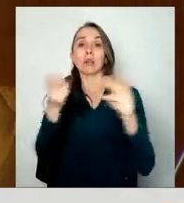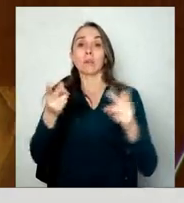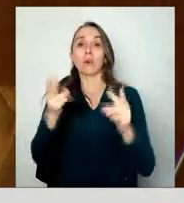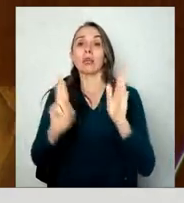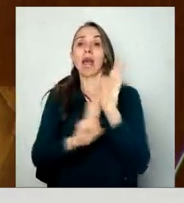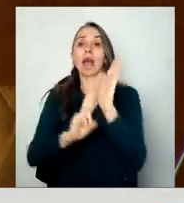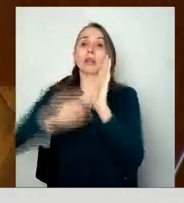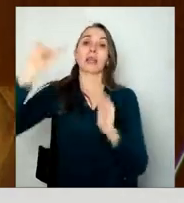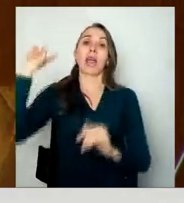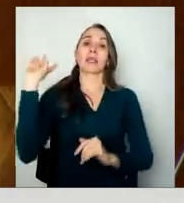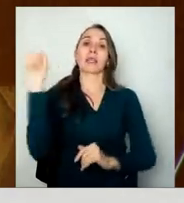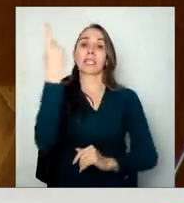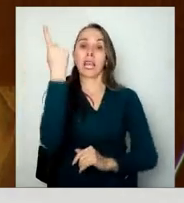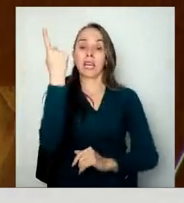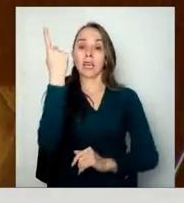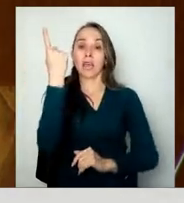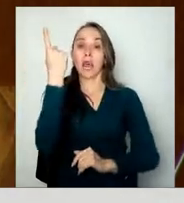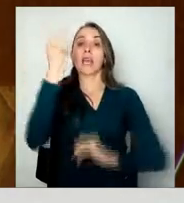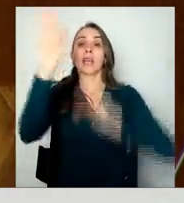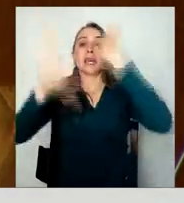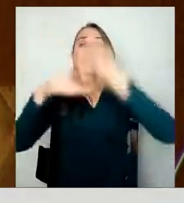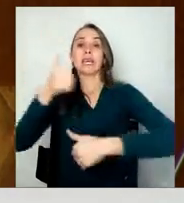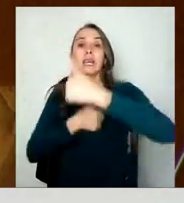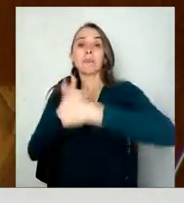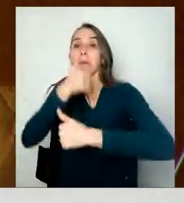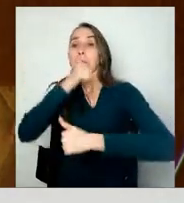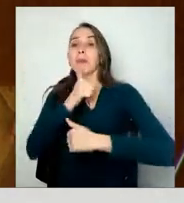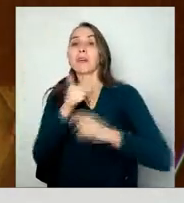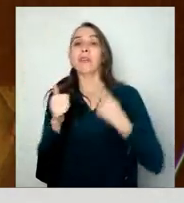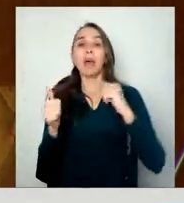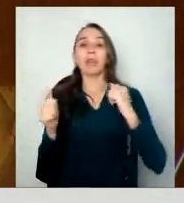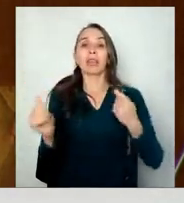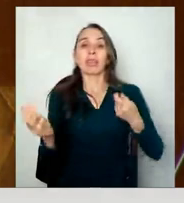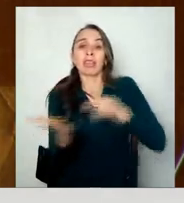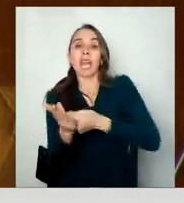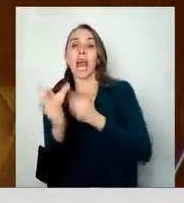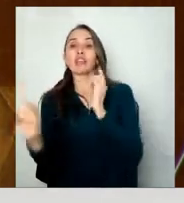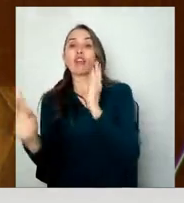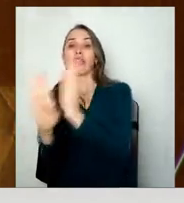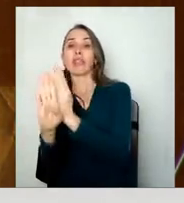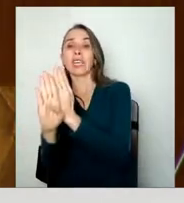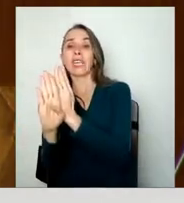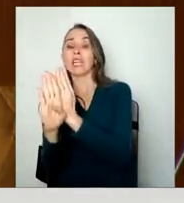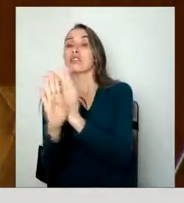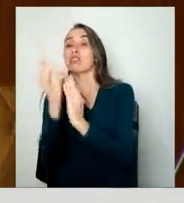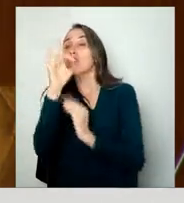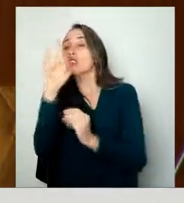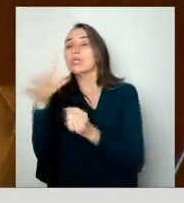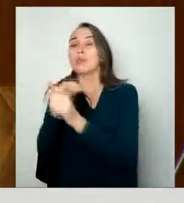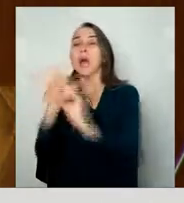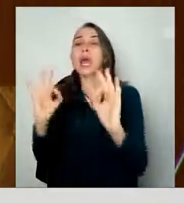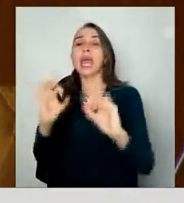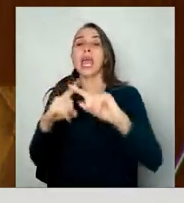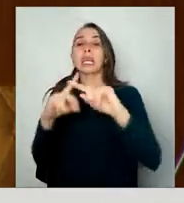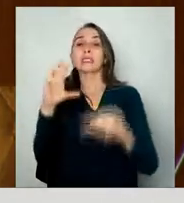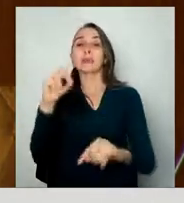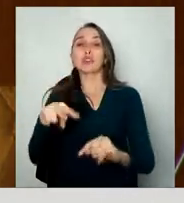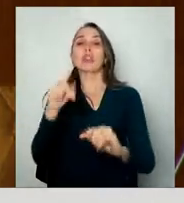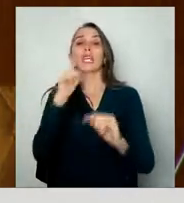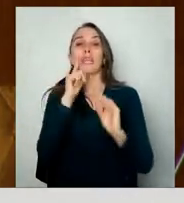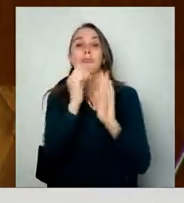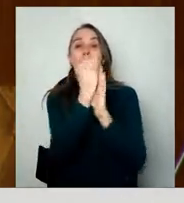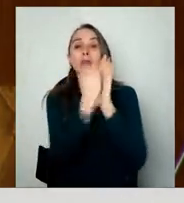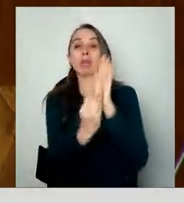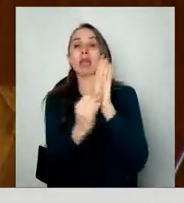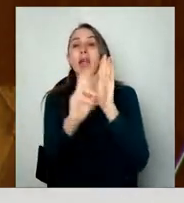y de la licitación privada y el trato directo opciones excepcionales y regladas en el